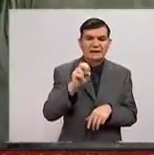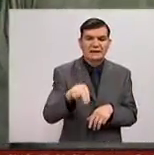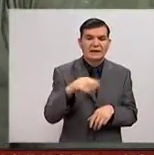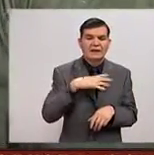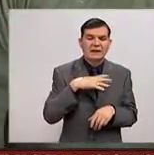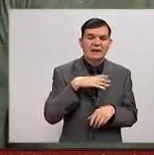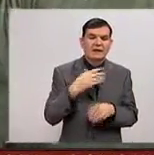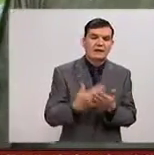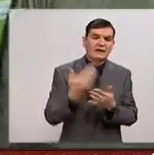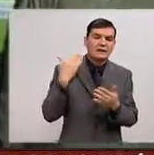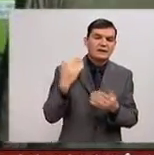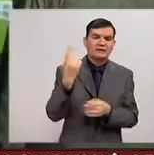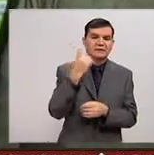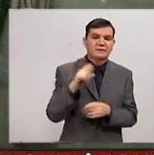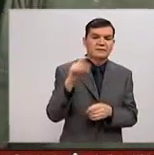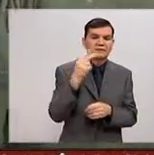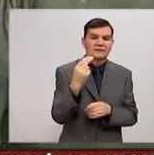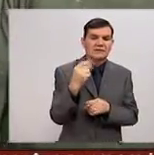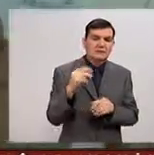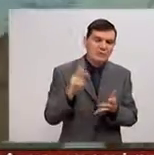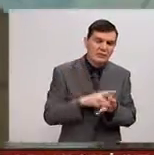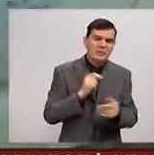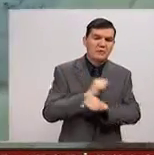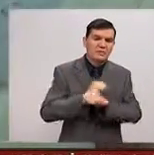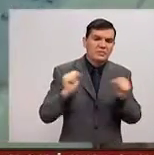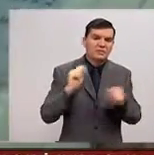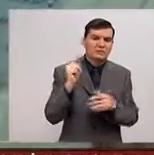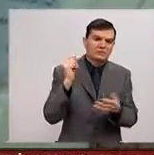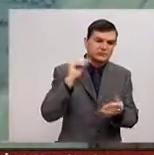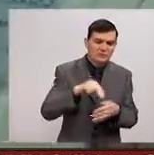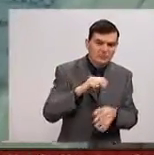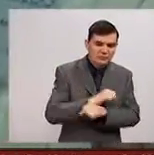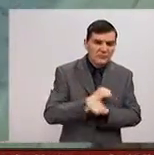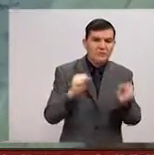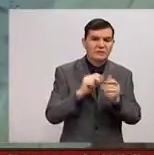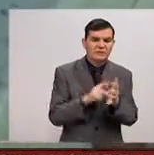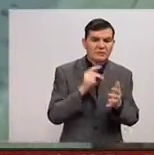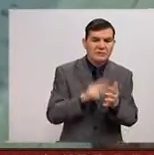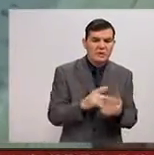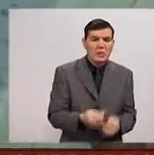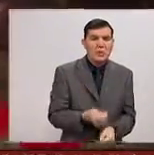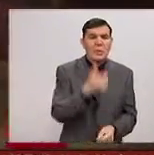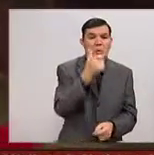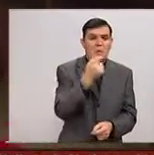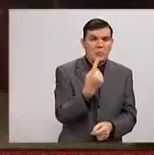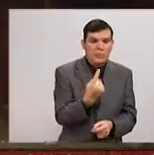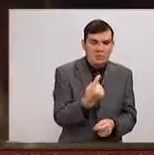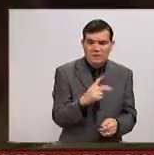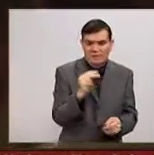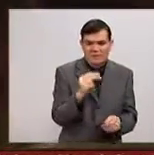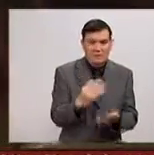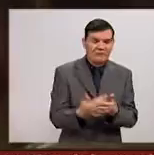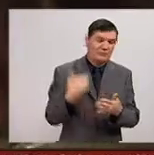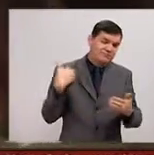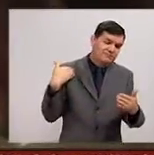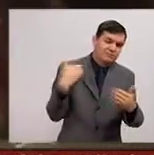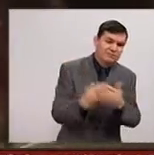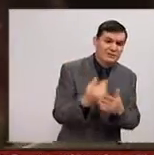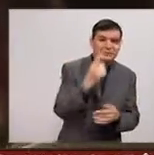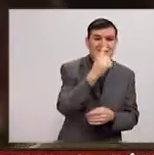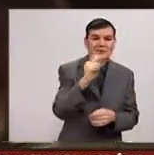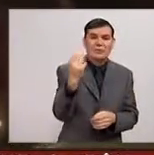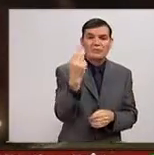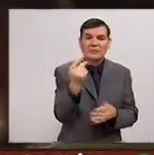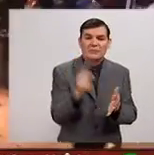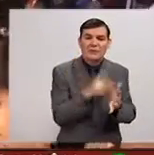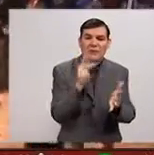años ha tenido por lo menos 125 ataques de este tipo, O sea, no es un atentado aislado, no es algo que haya